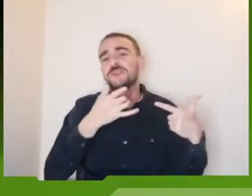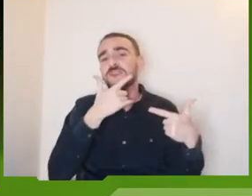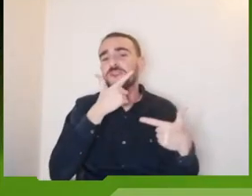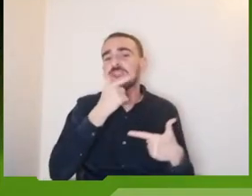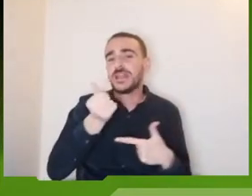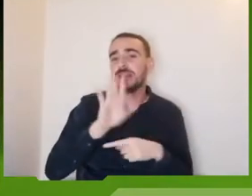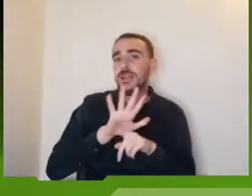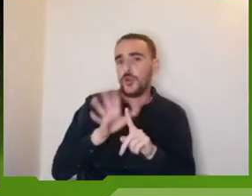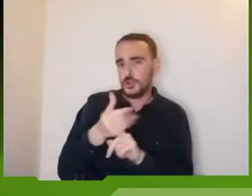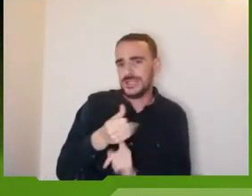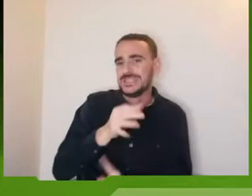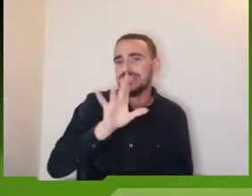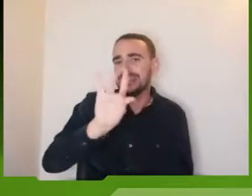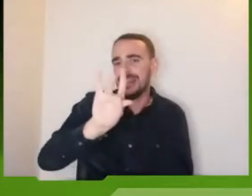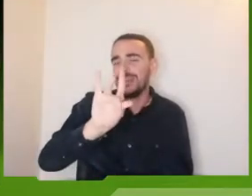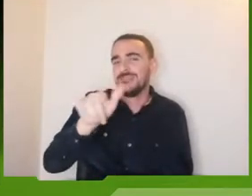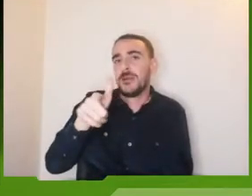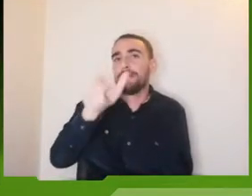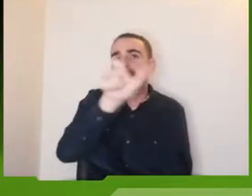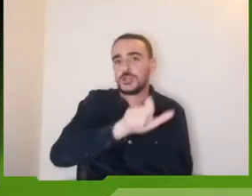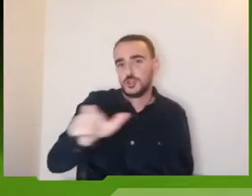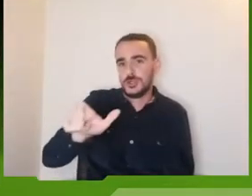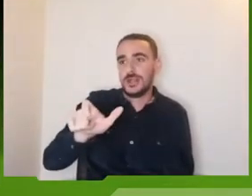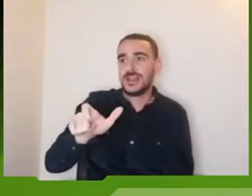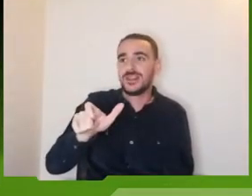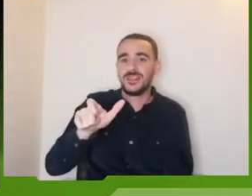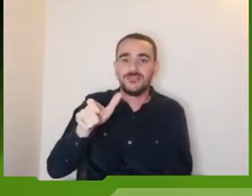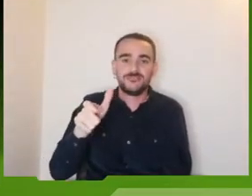necesita, que ya sabe dónde encontrar todo esto.